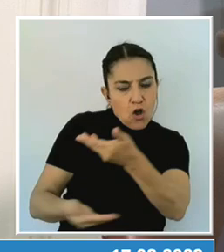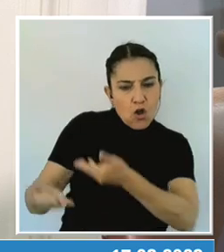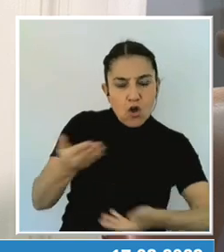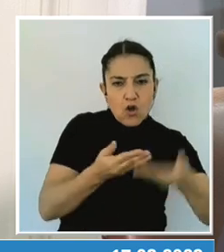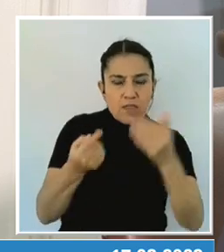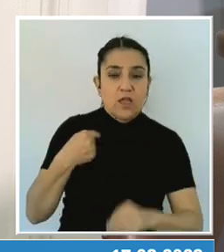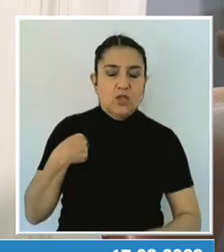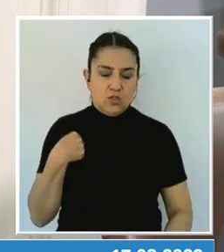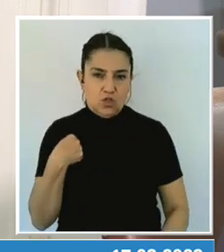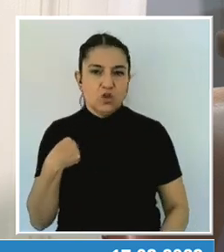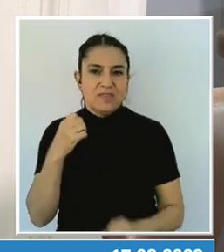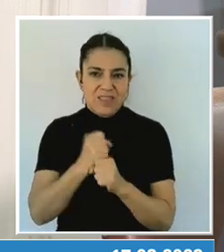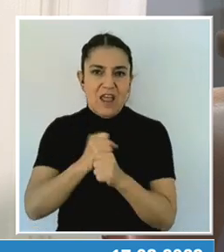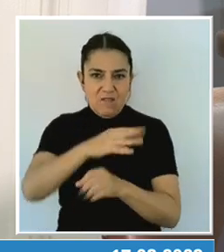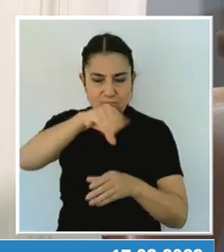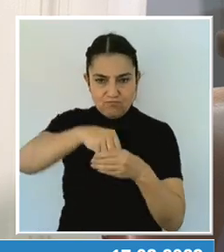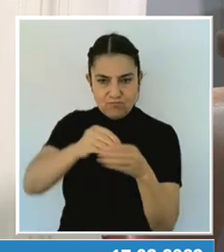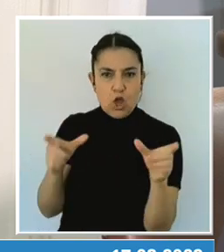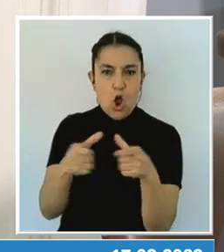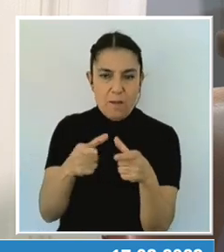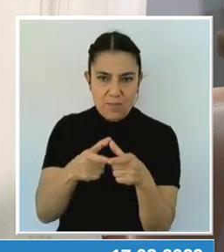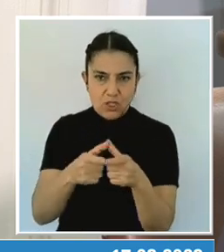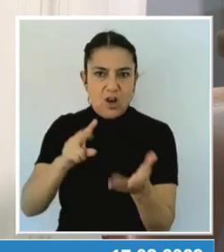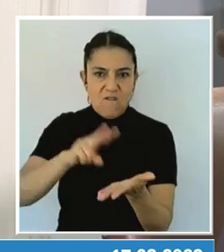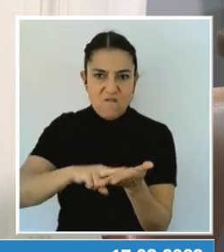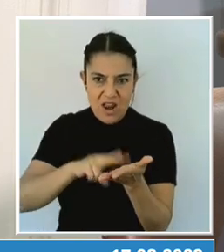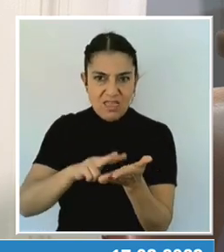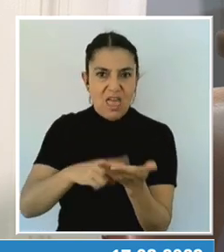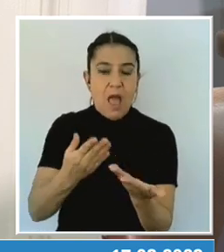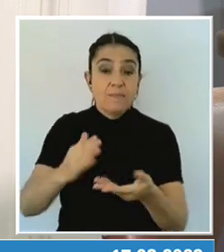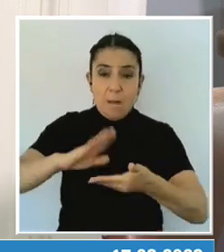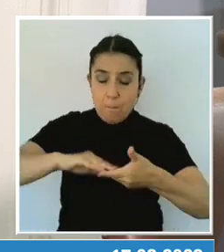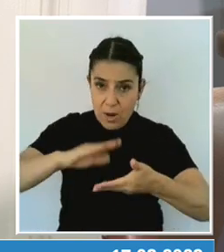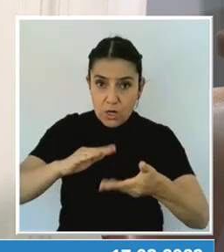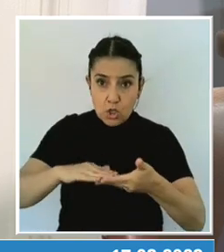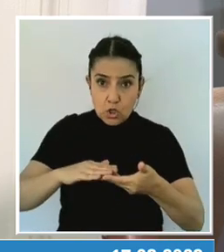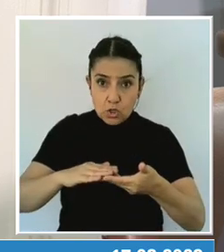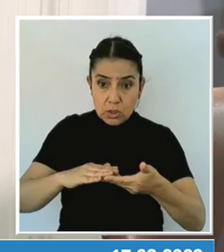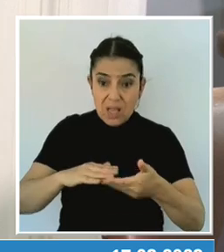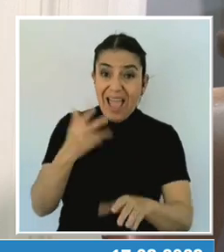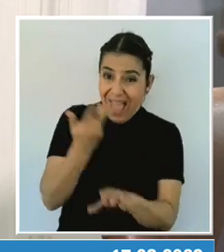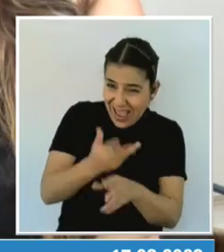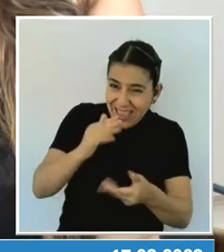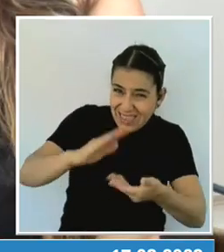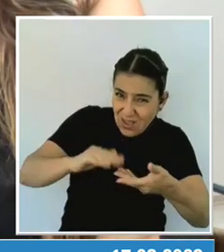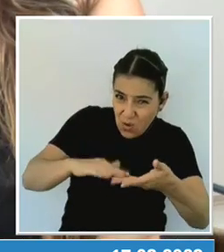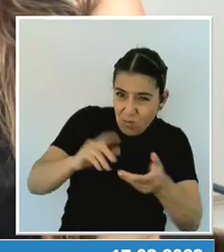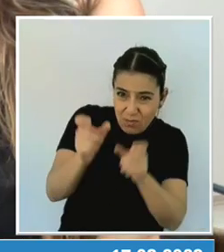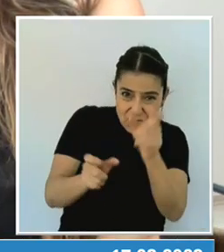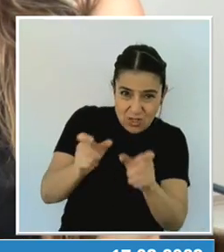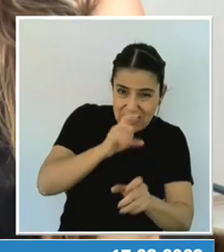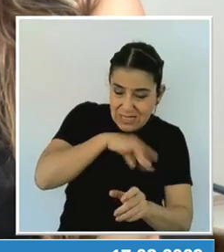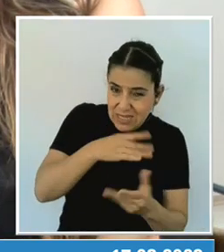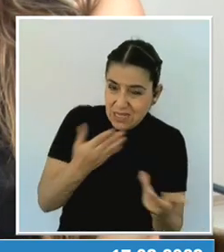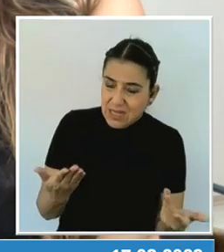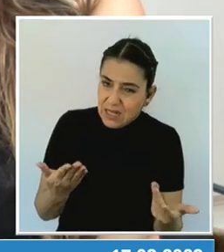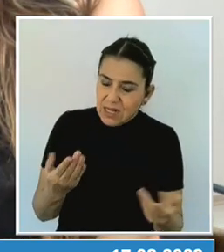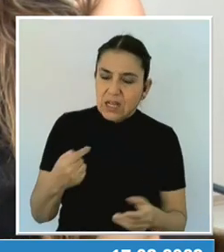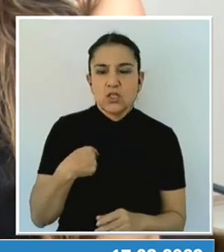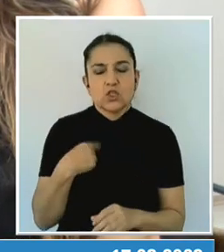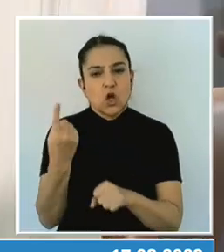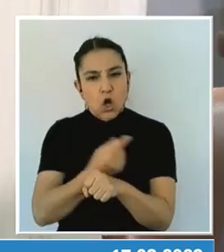Reconciliación para la reconciliación de los chilenos. ¿Hay reconciliación de los chilenos? Conversé muchas veces en su